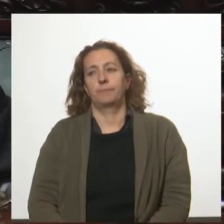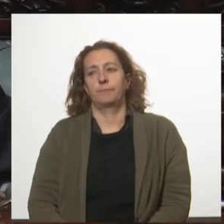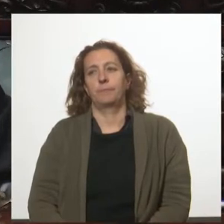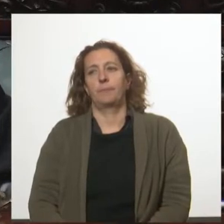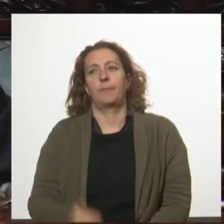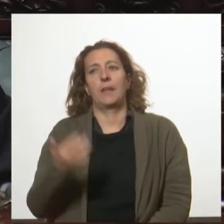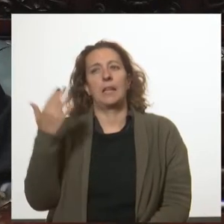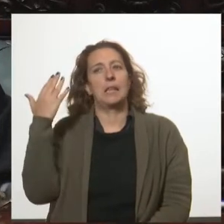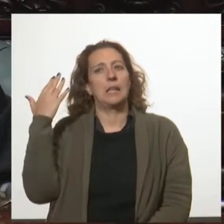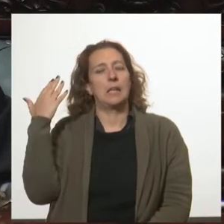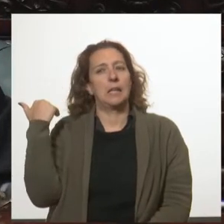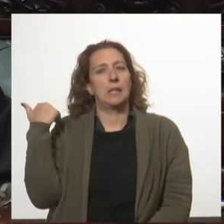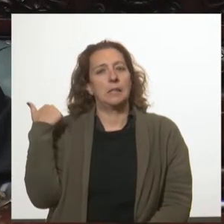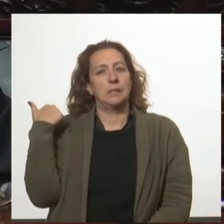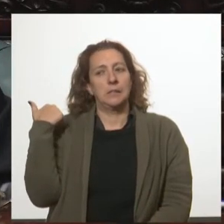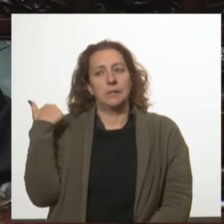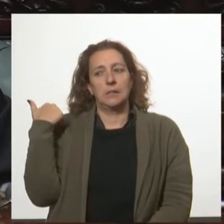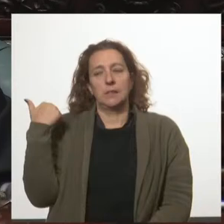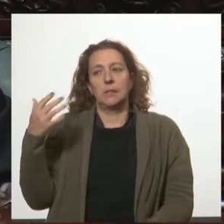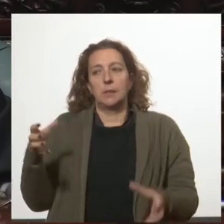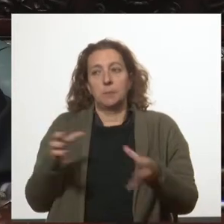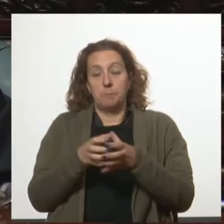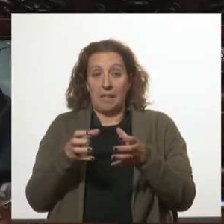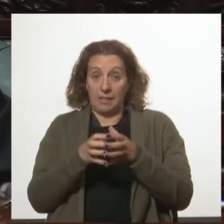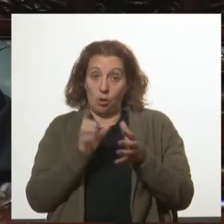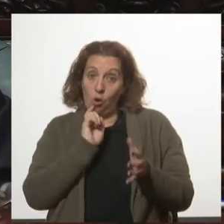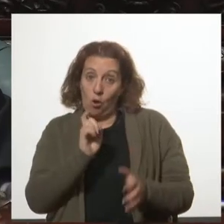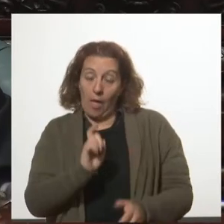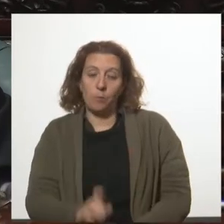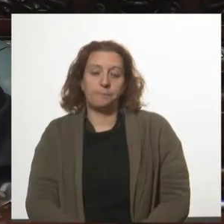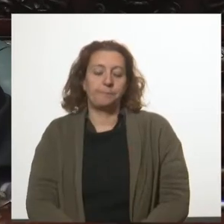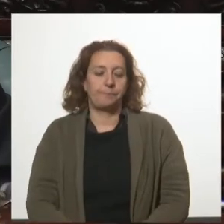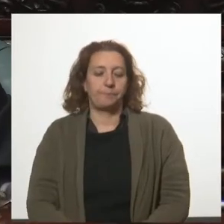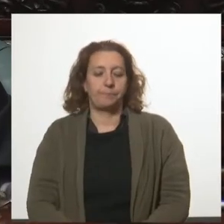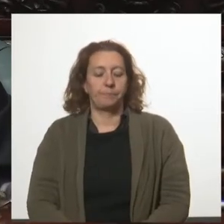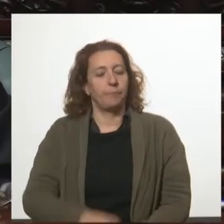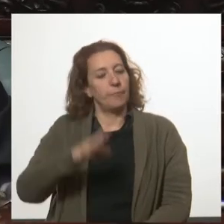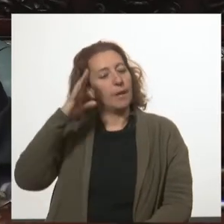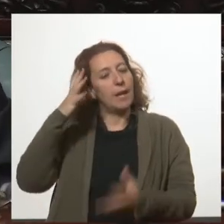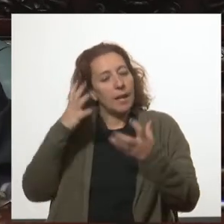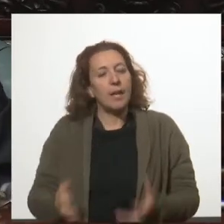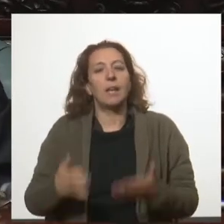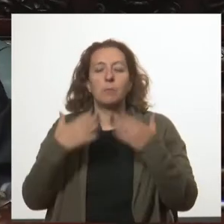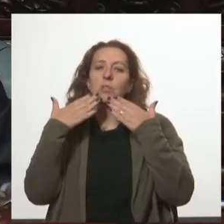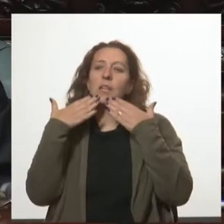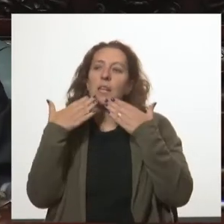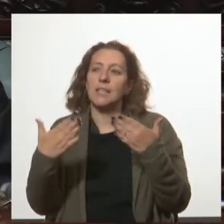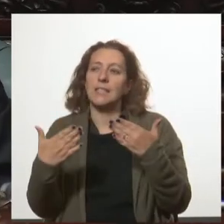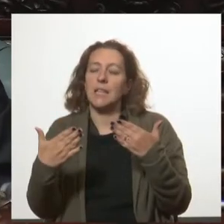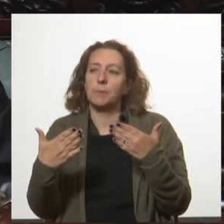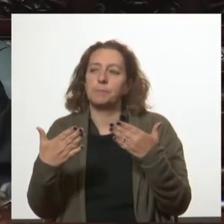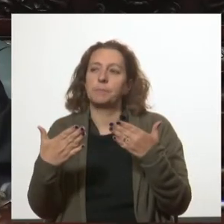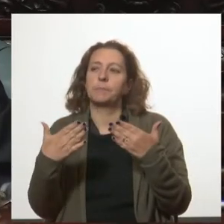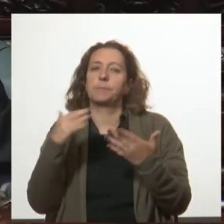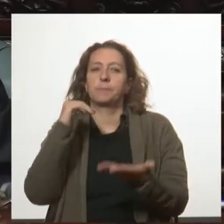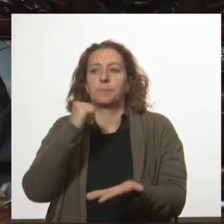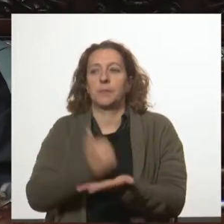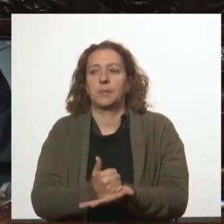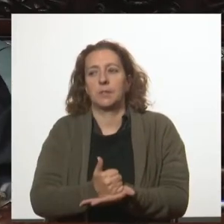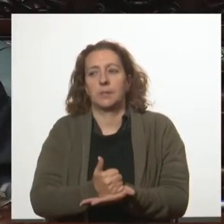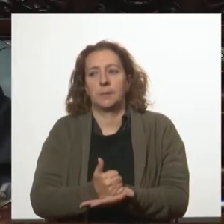desde la bancada del partido colorado queremos agradecer la presencia